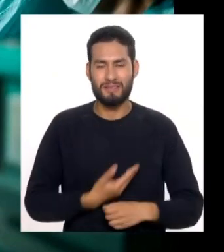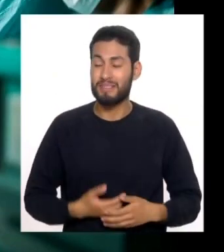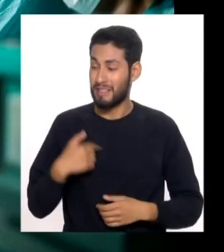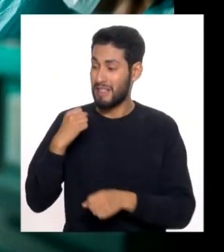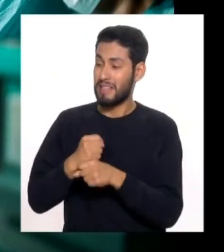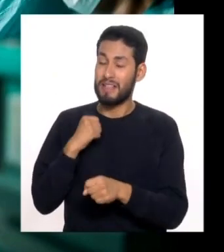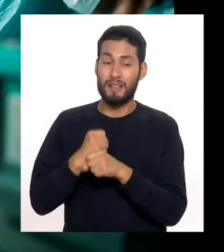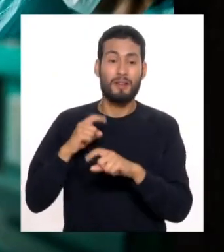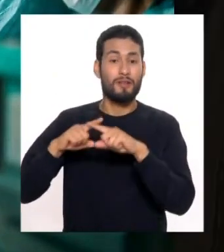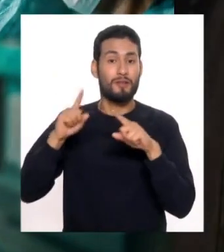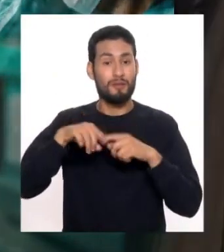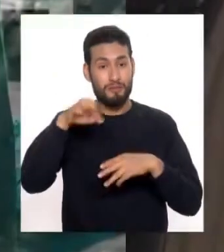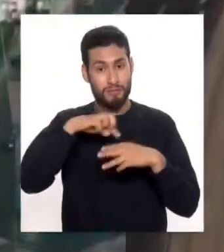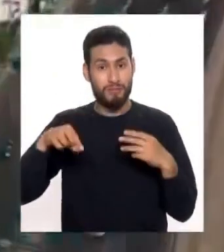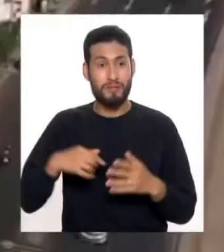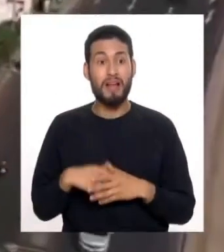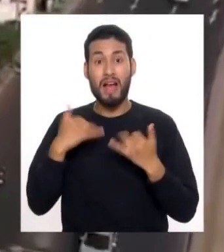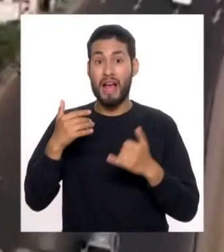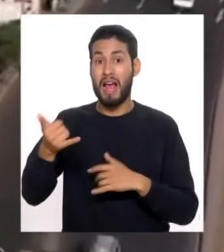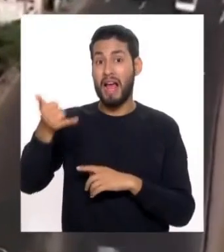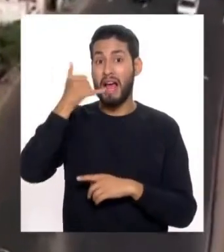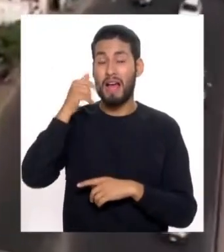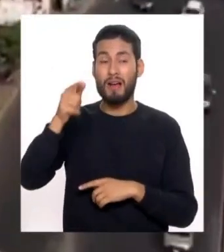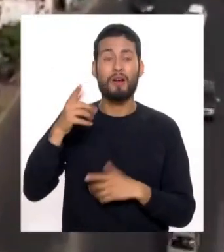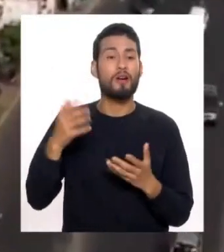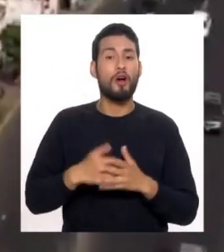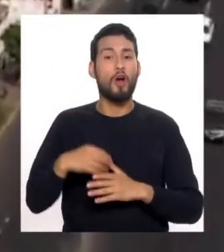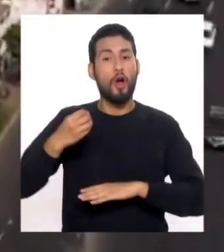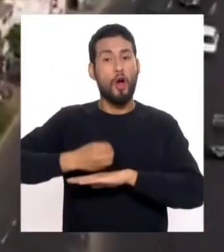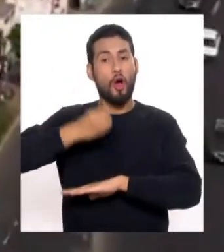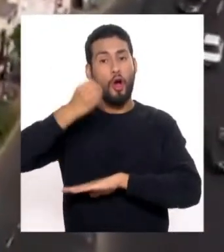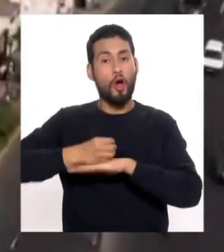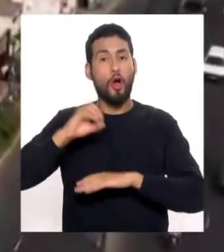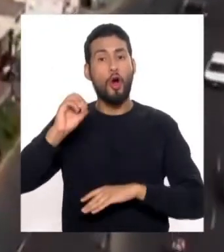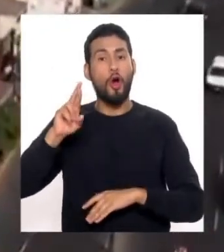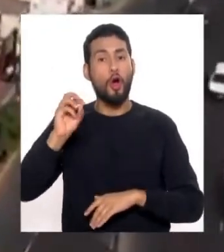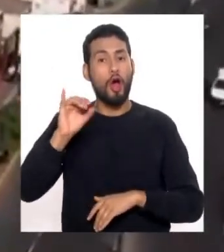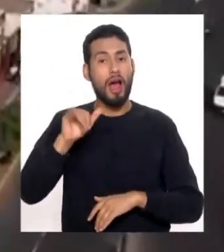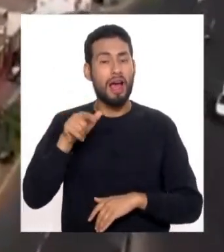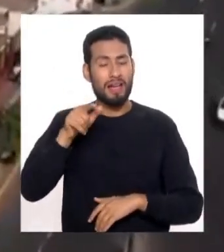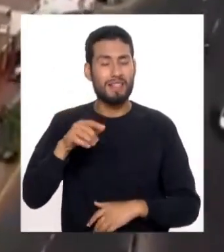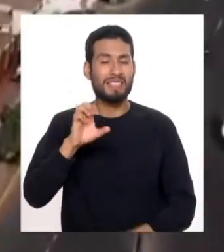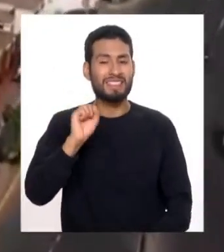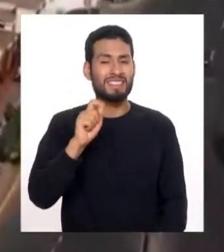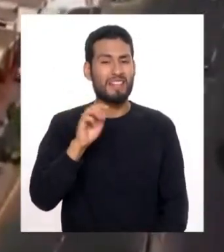de manera multidisciplinaria. Ya tenemos una llamada desde La Oroya. Stephanie, buenos días.